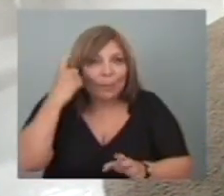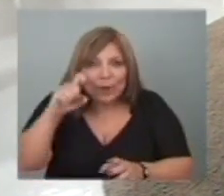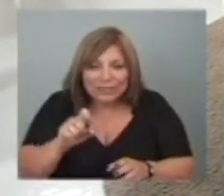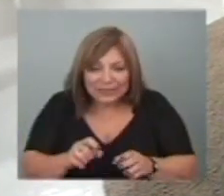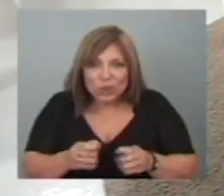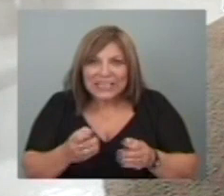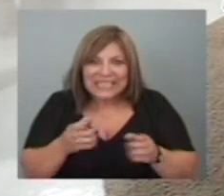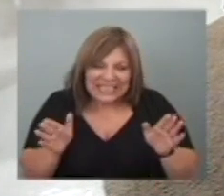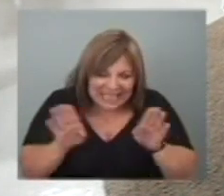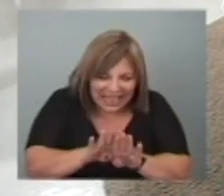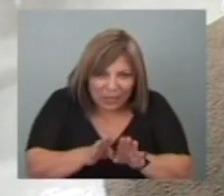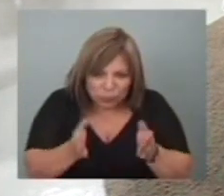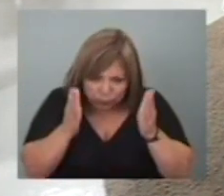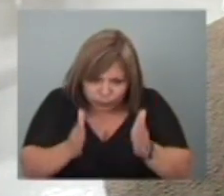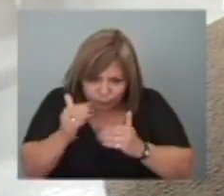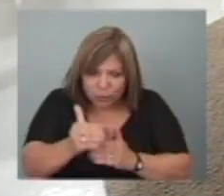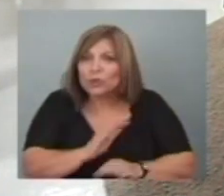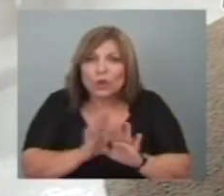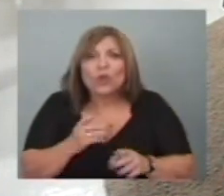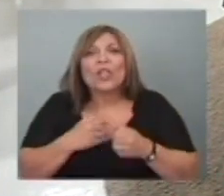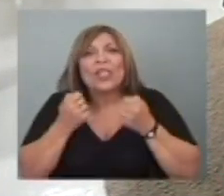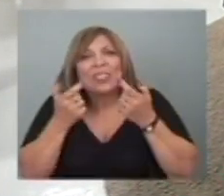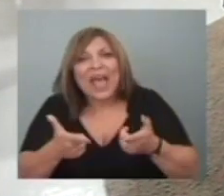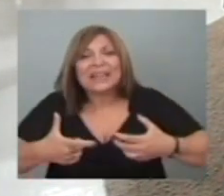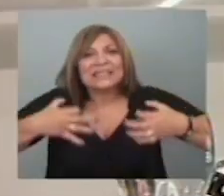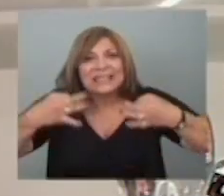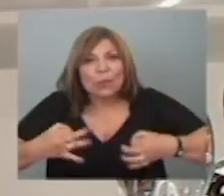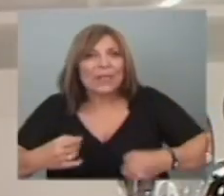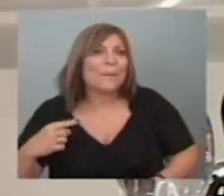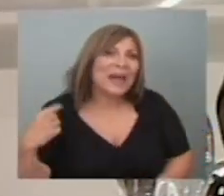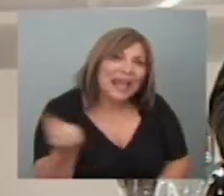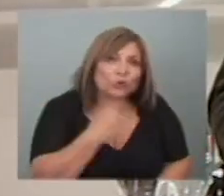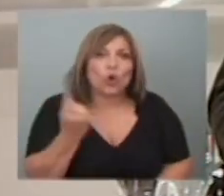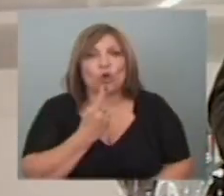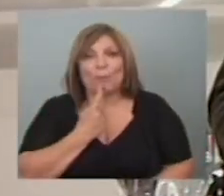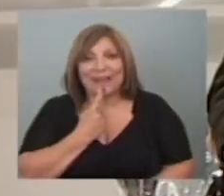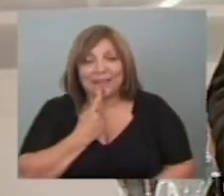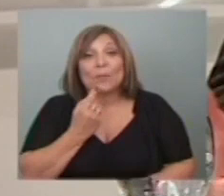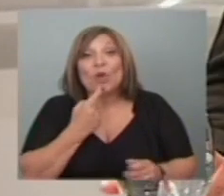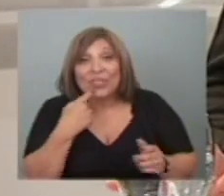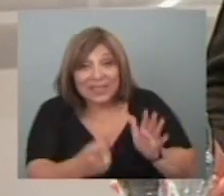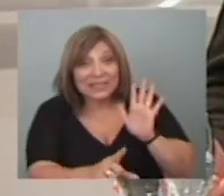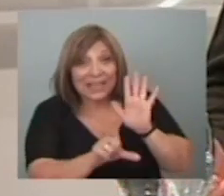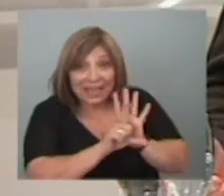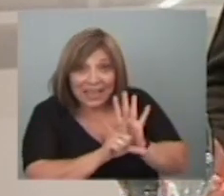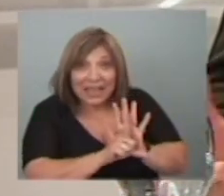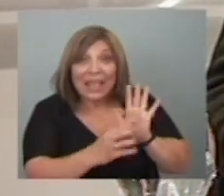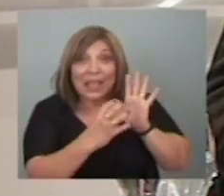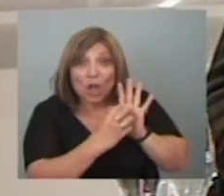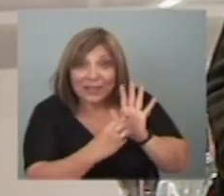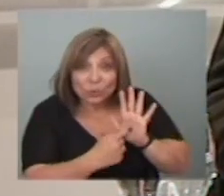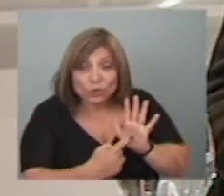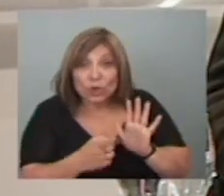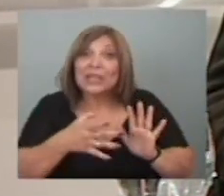cerrado. Queremos tener un proyecto que le dé garantías a todos los partidos, porque así lo establece la Constitución y la ley, y está bien que así sea,